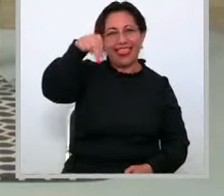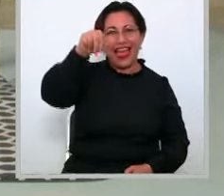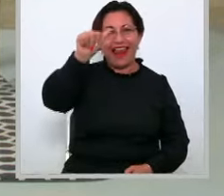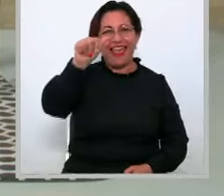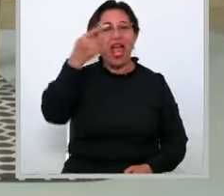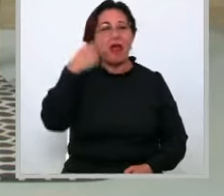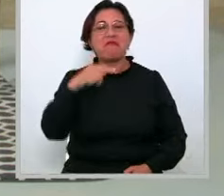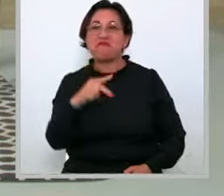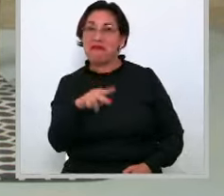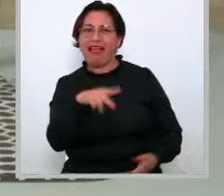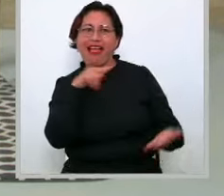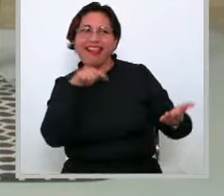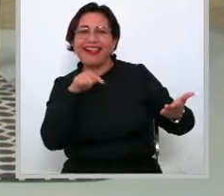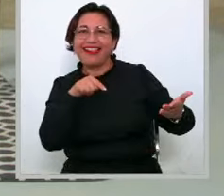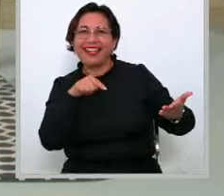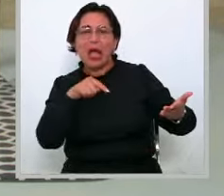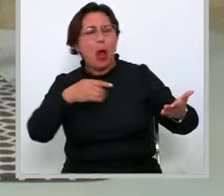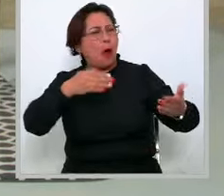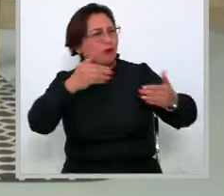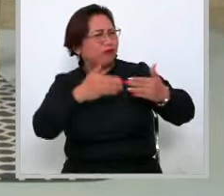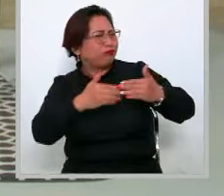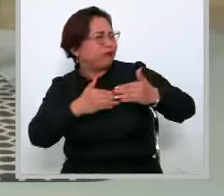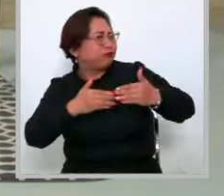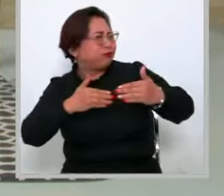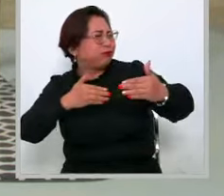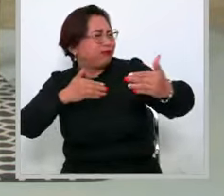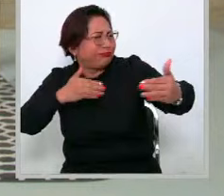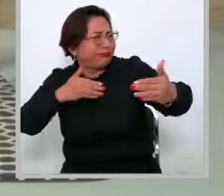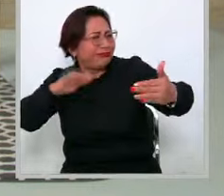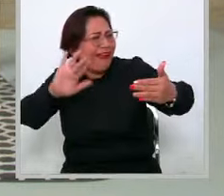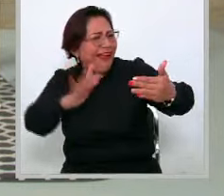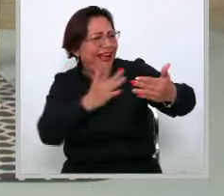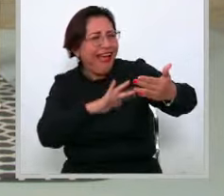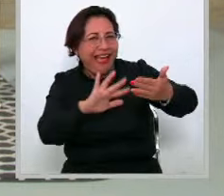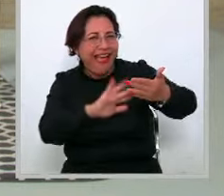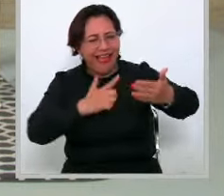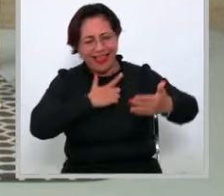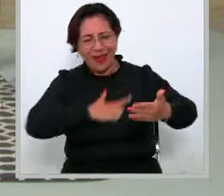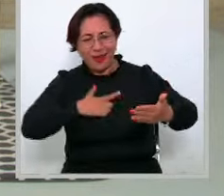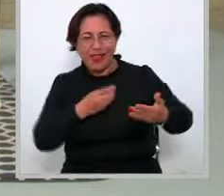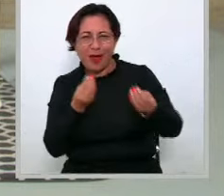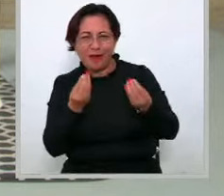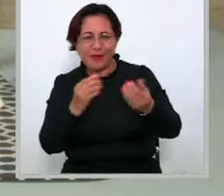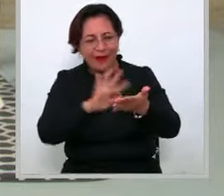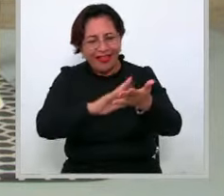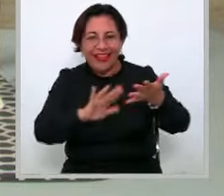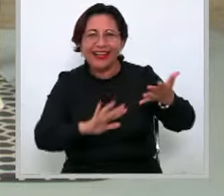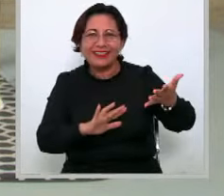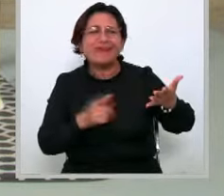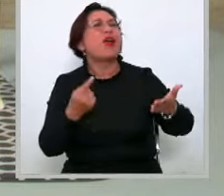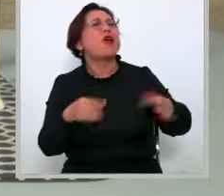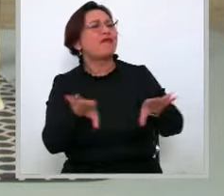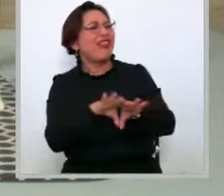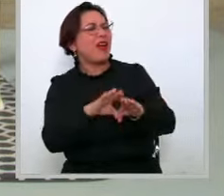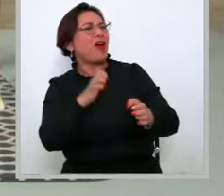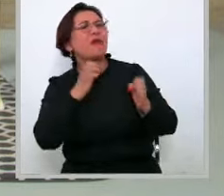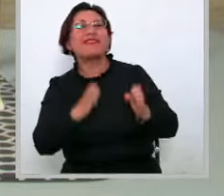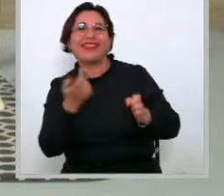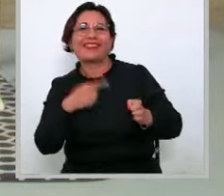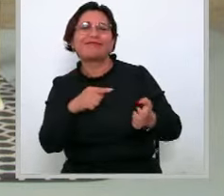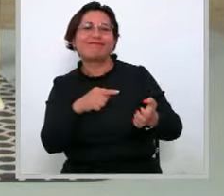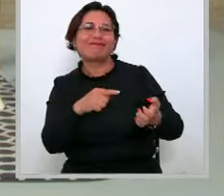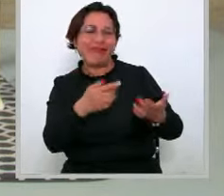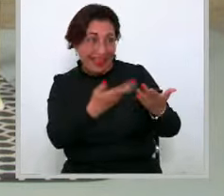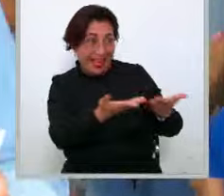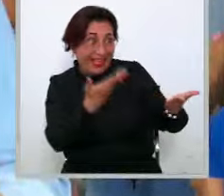tiene igual formar parte de Minutos para Imaginar, llevando lecturas que le gustan a sus compañeros. Dana, ¿cómo estás? Muy bien. Oye, cuéntame un poco